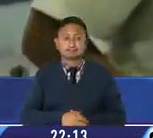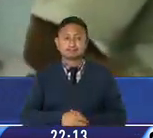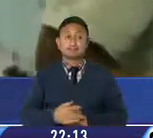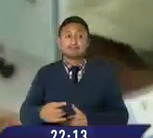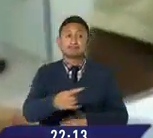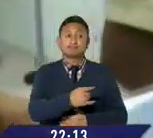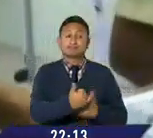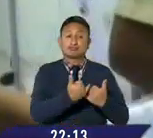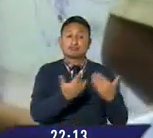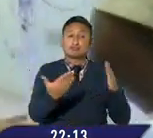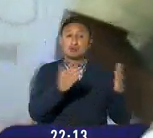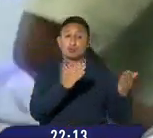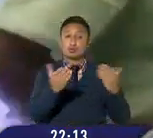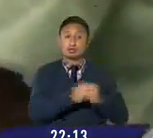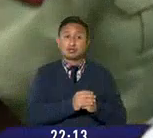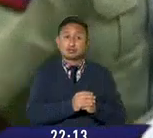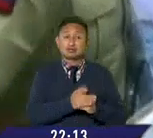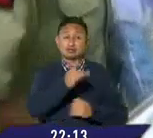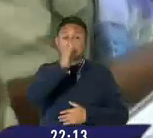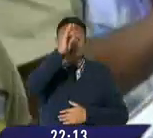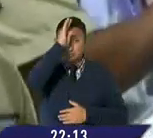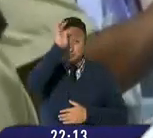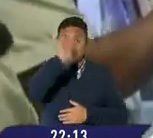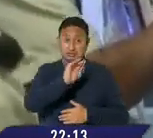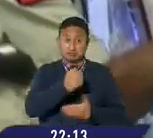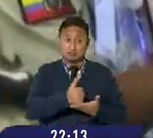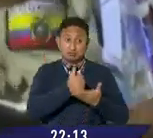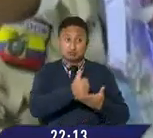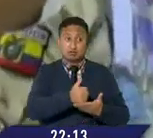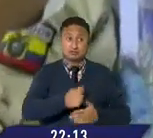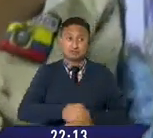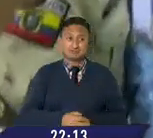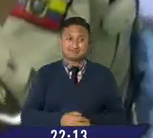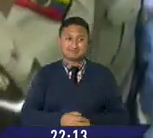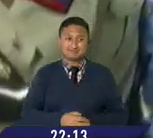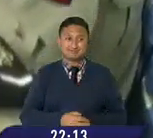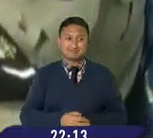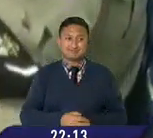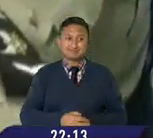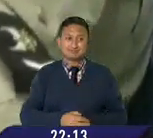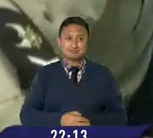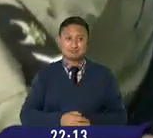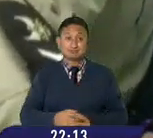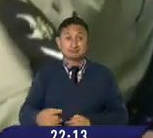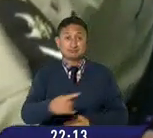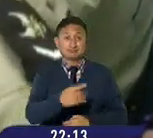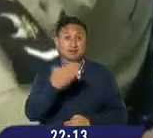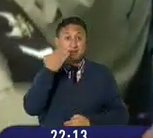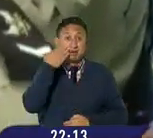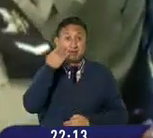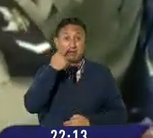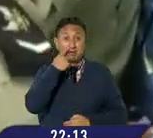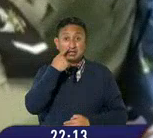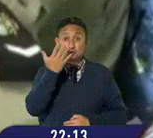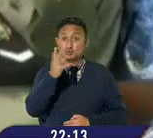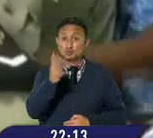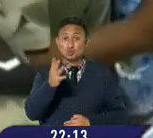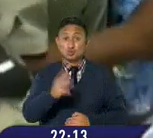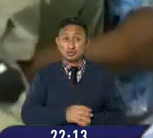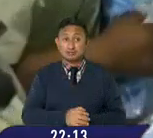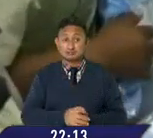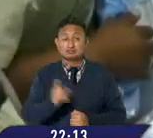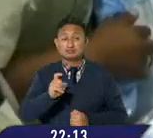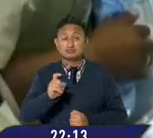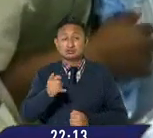transitoria de neonatología de este sanatorio. Hola, campeón. Sin madre, sin padre, necesitando del cariño